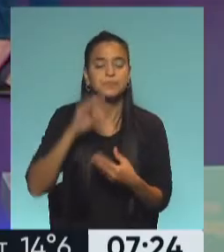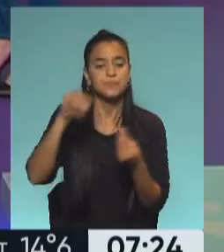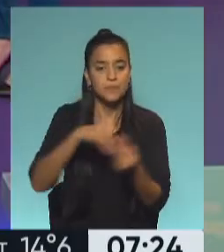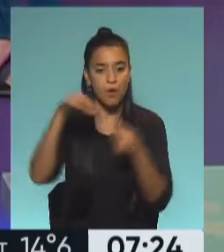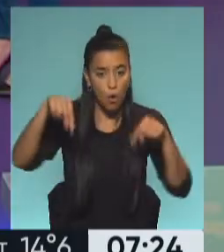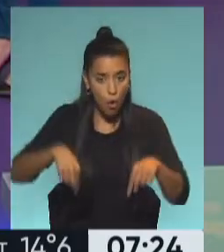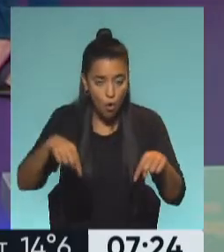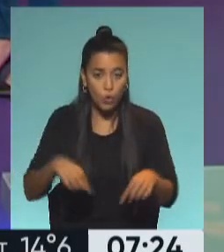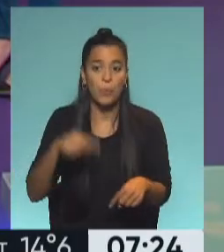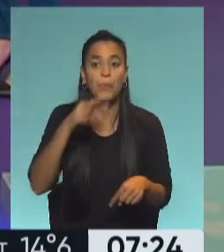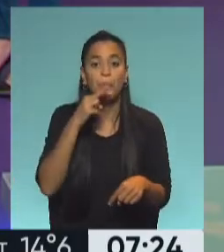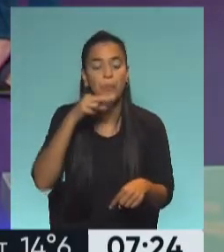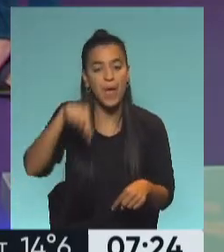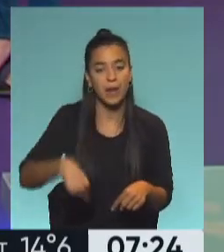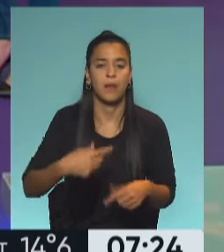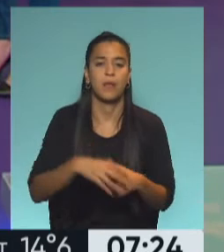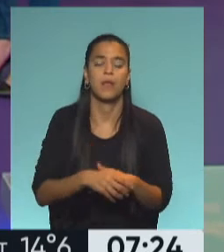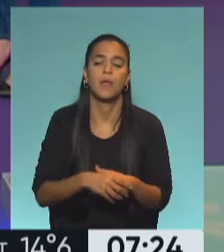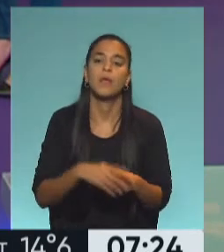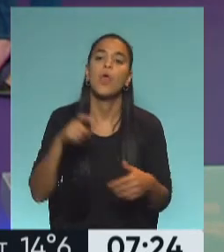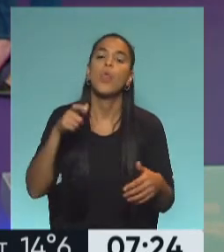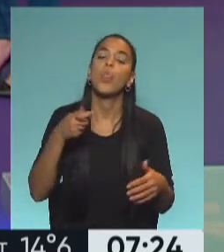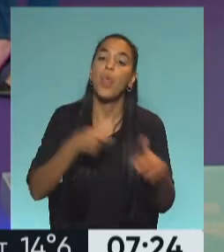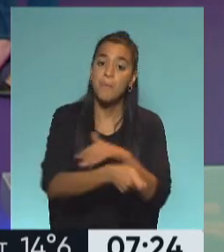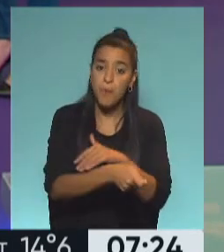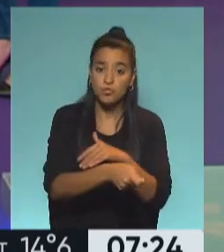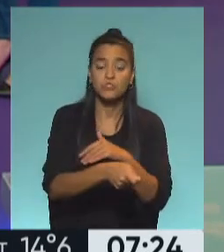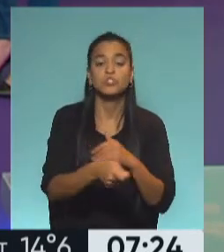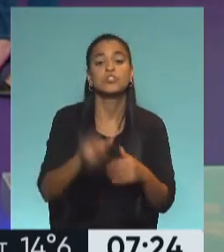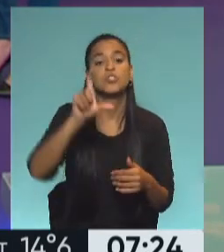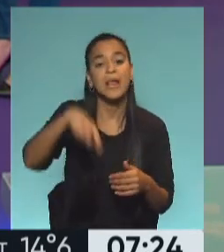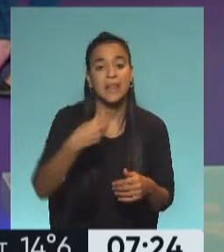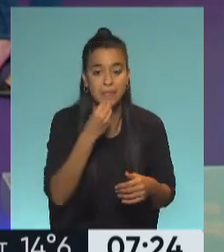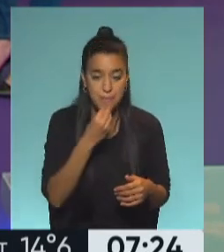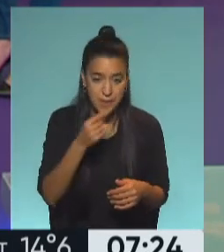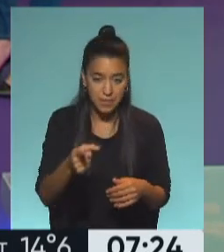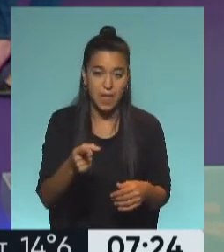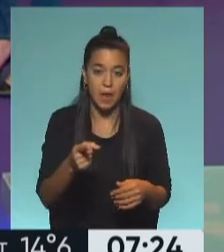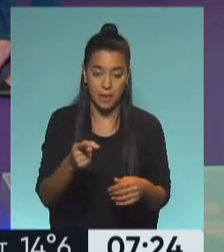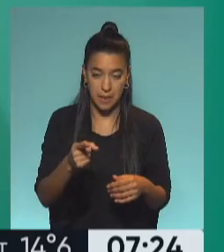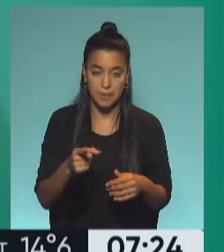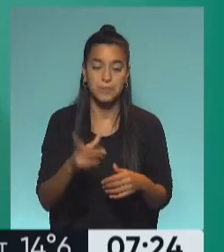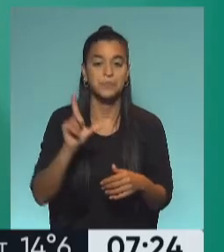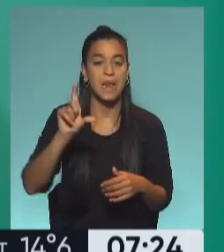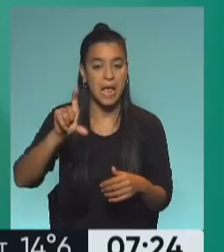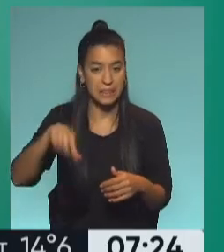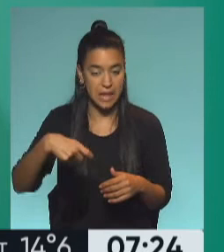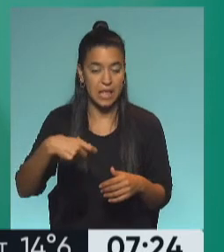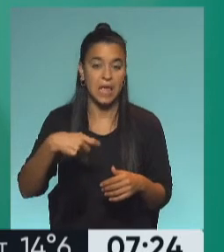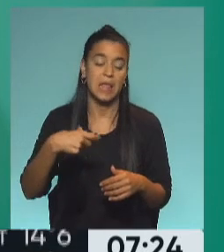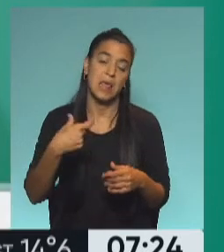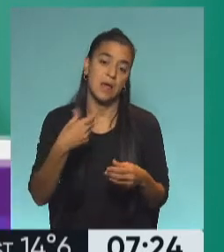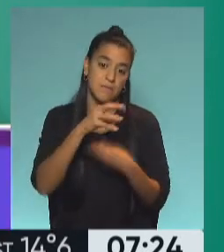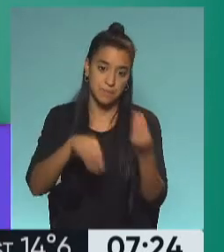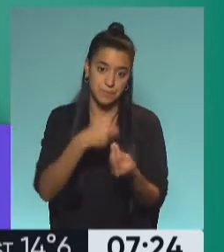hoy, viernes, se hace un fuerte depósito de la tarjeta alimentar. Es esta tarjeta que le llega a las